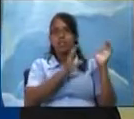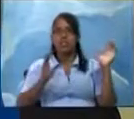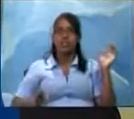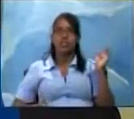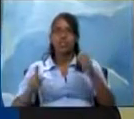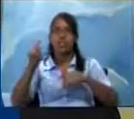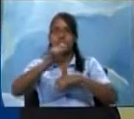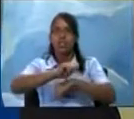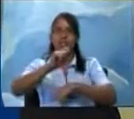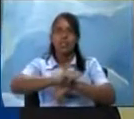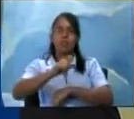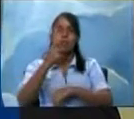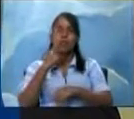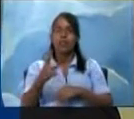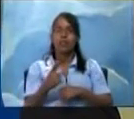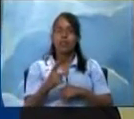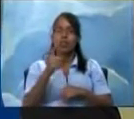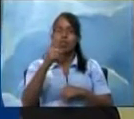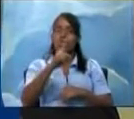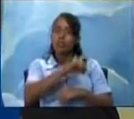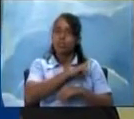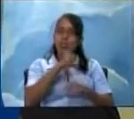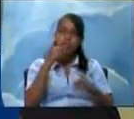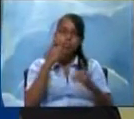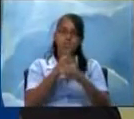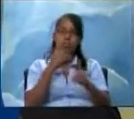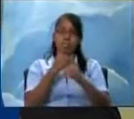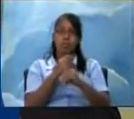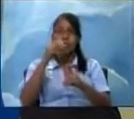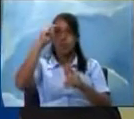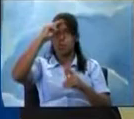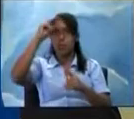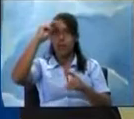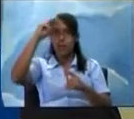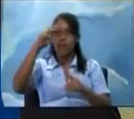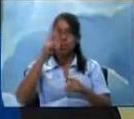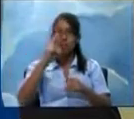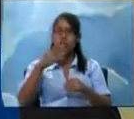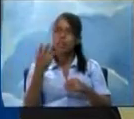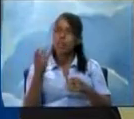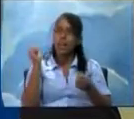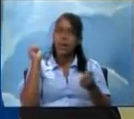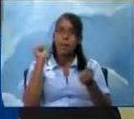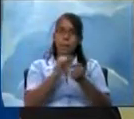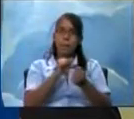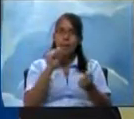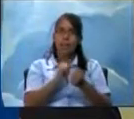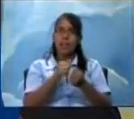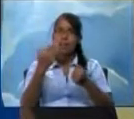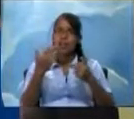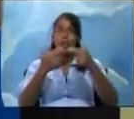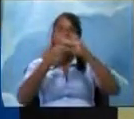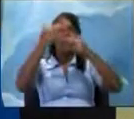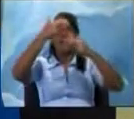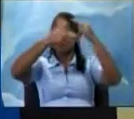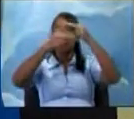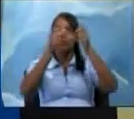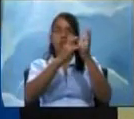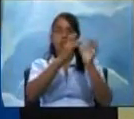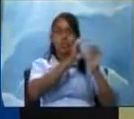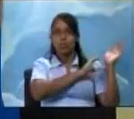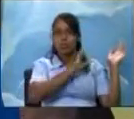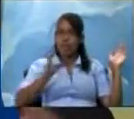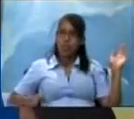templo, les dijo uno de sus discípulos, maestro, mira, qué piedra y qué edificios. Jesús